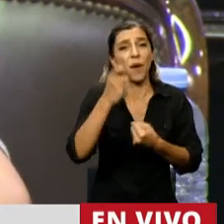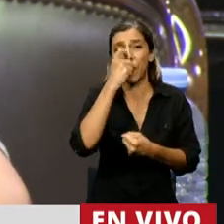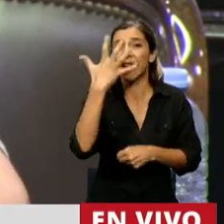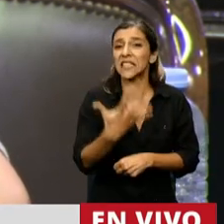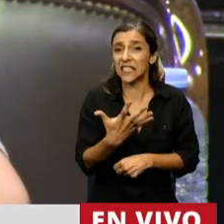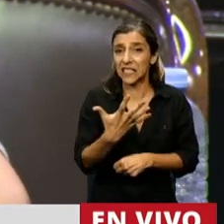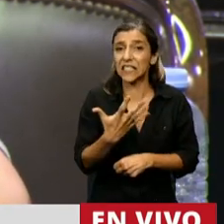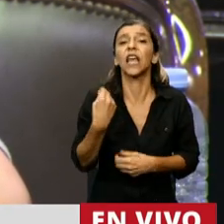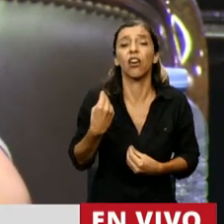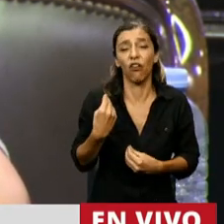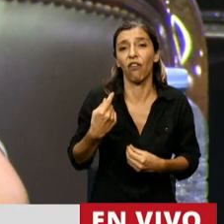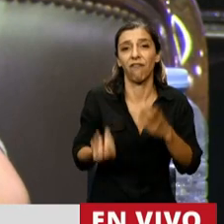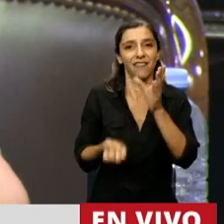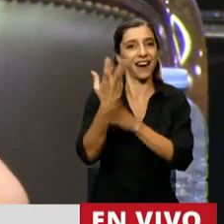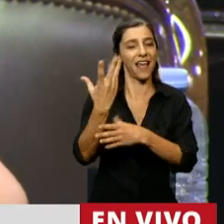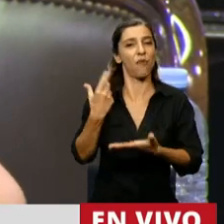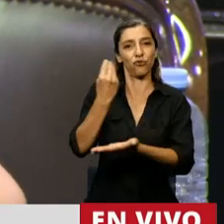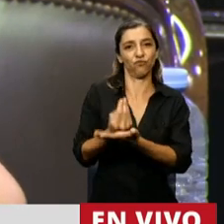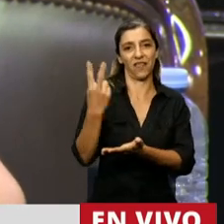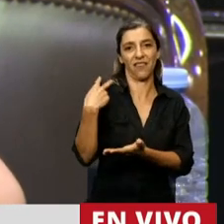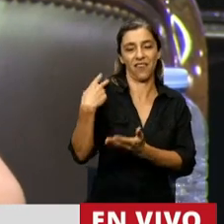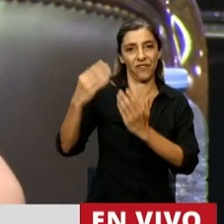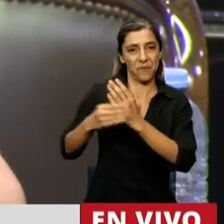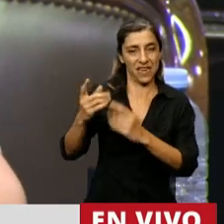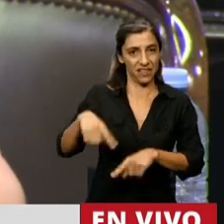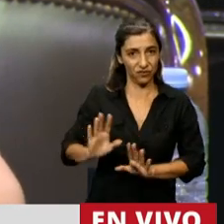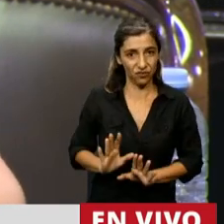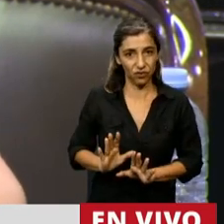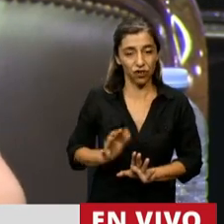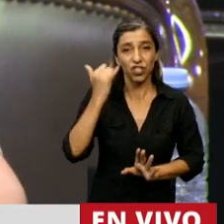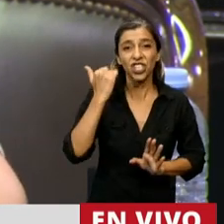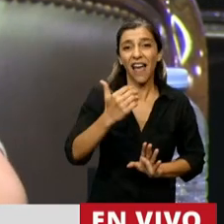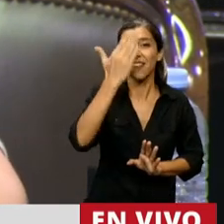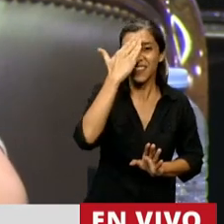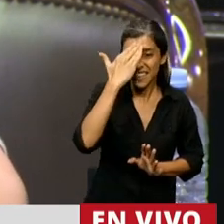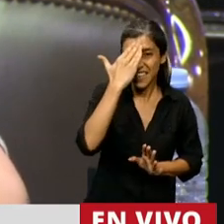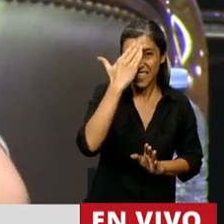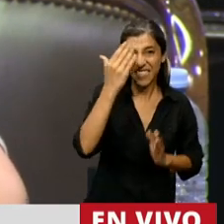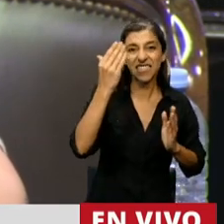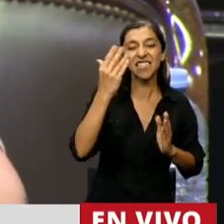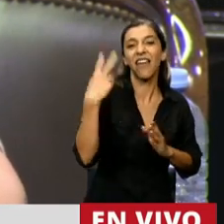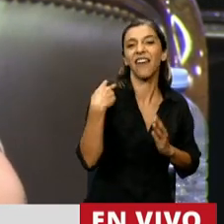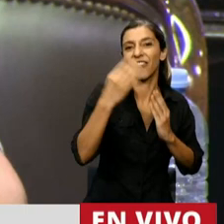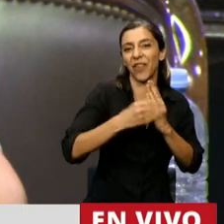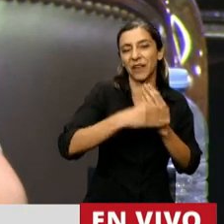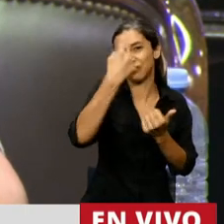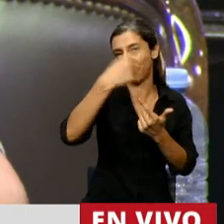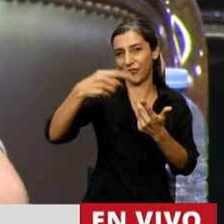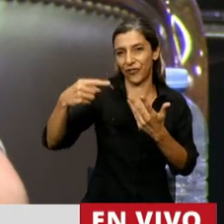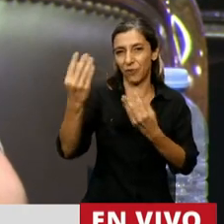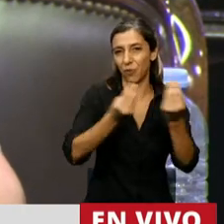de la figura del jefe de gabinete de ministros. Pasaron 15 jefes de gabinete de ministros en diferentes gobiernos.